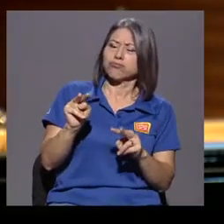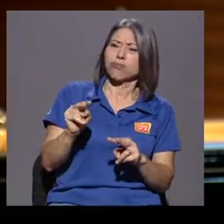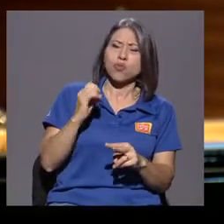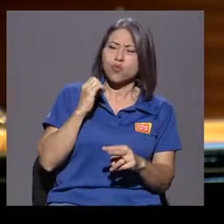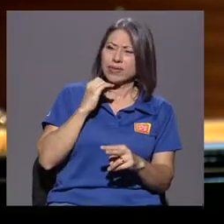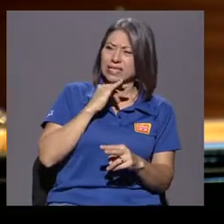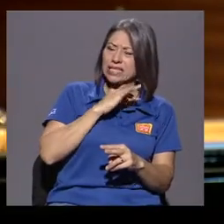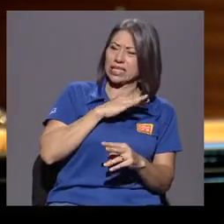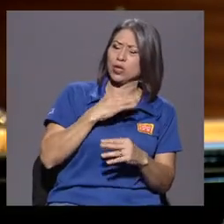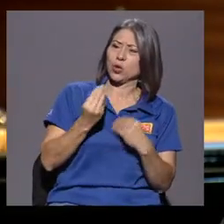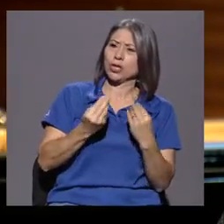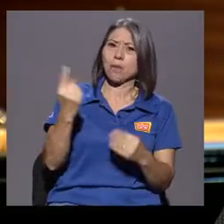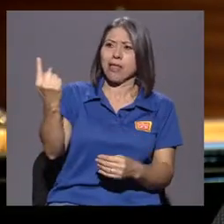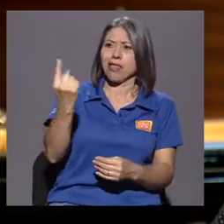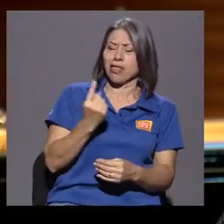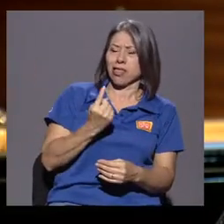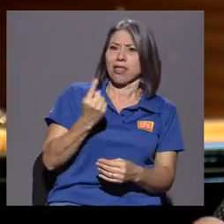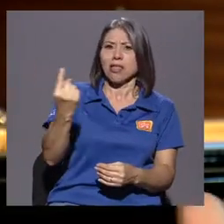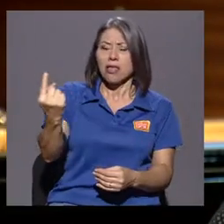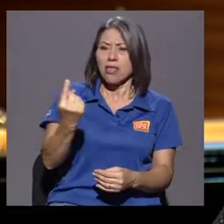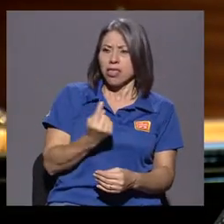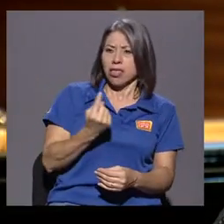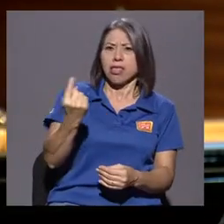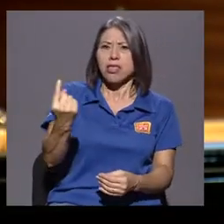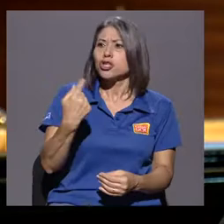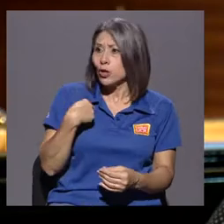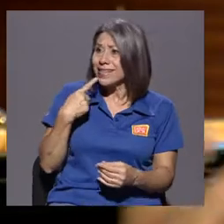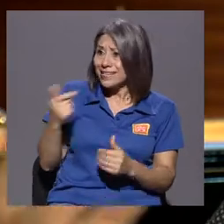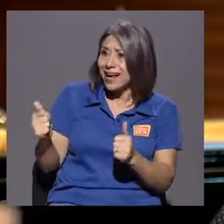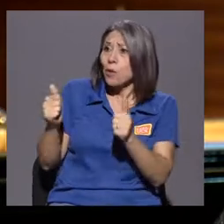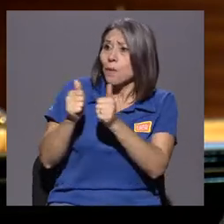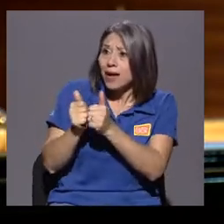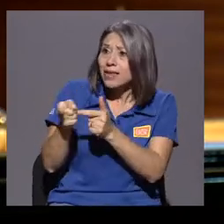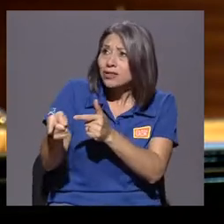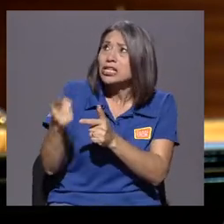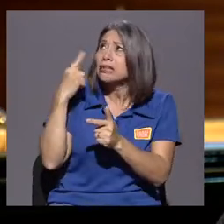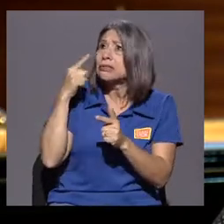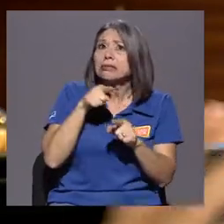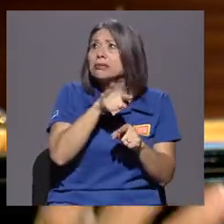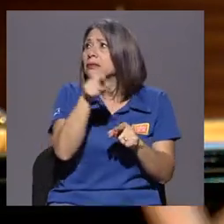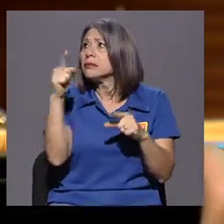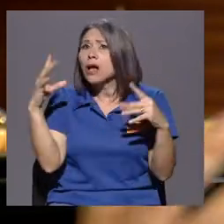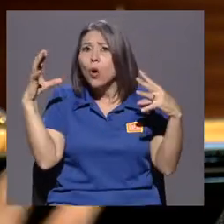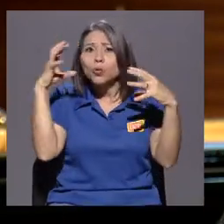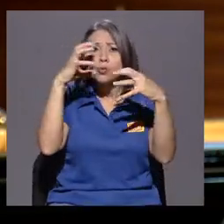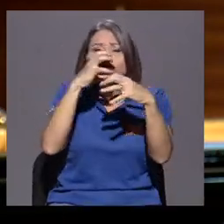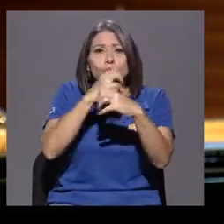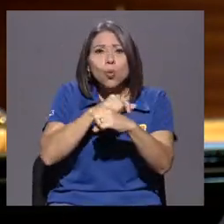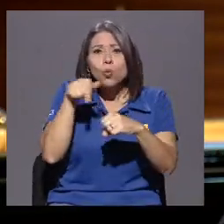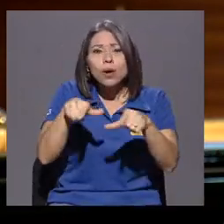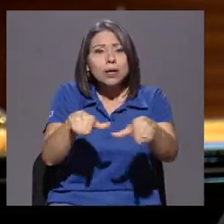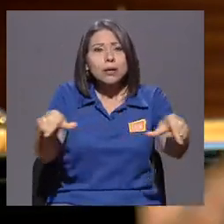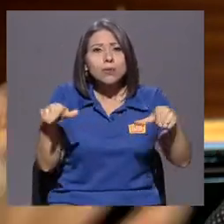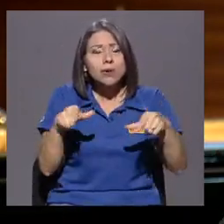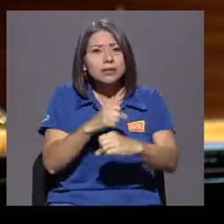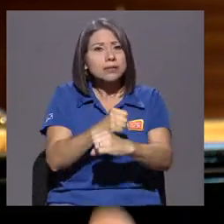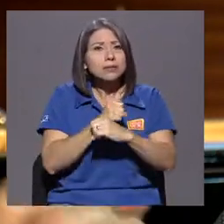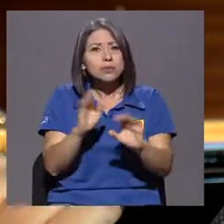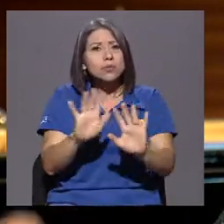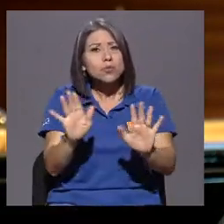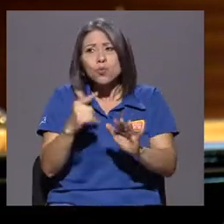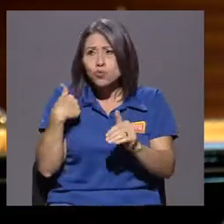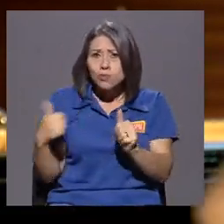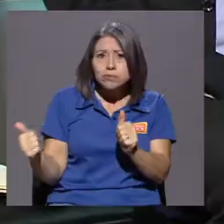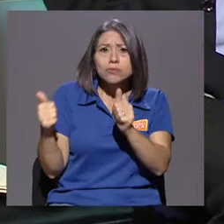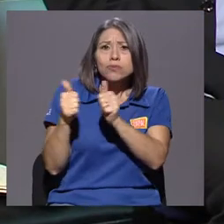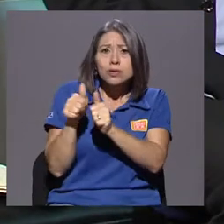misteriosa esquiva y yo le ofrecí a acompañar a la mira al campus está muy oscuro y ya no es un lugar seguro estas horas te acompaño a